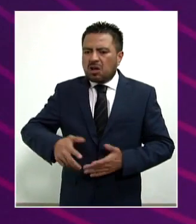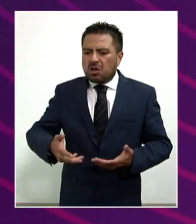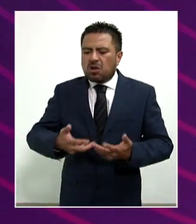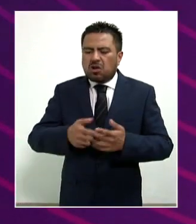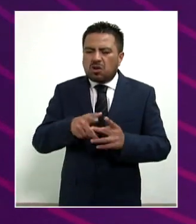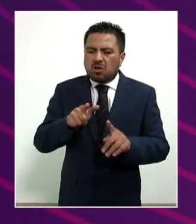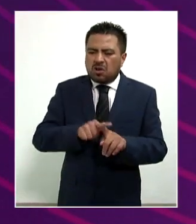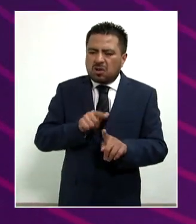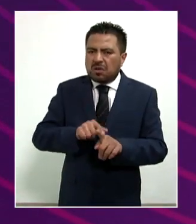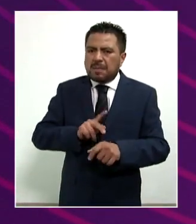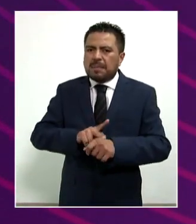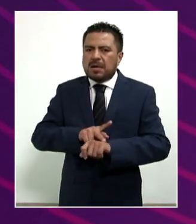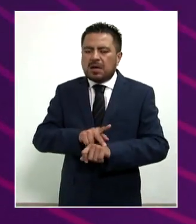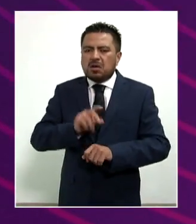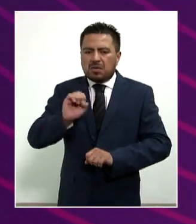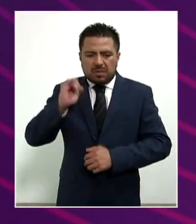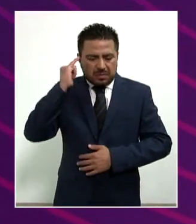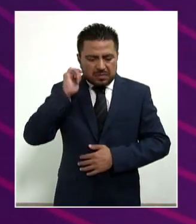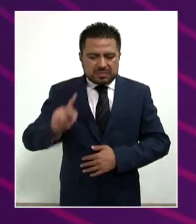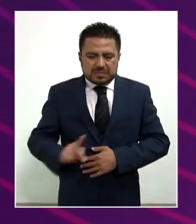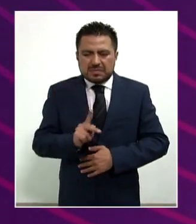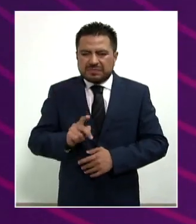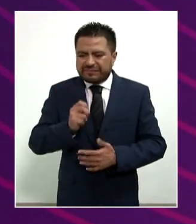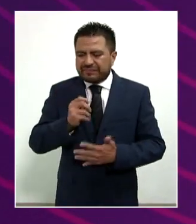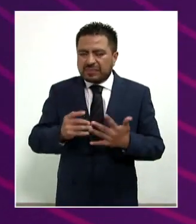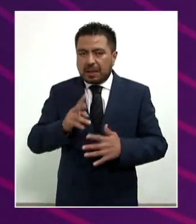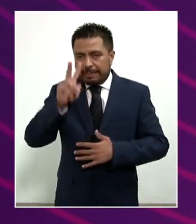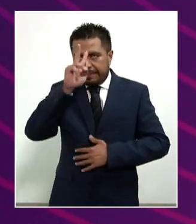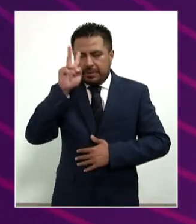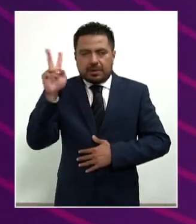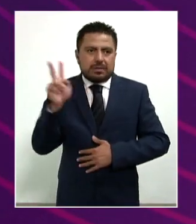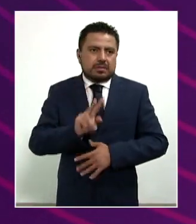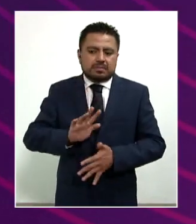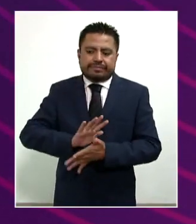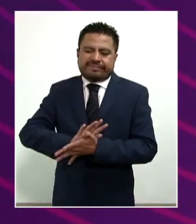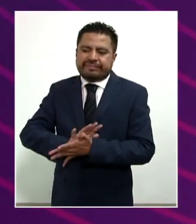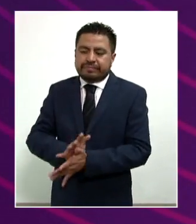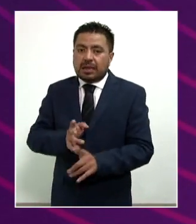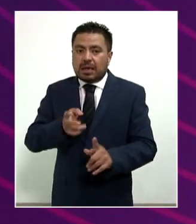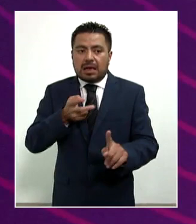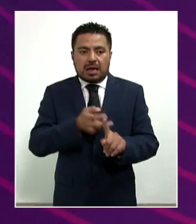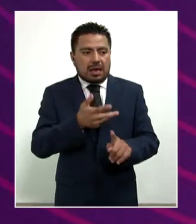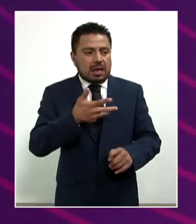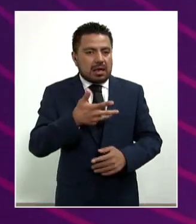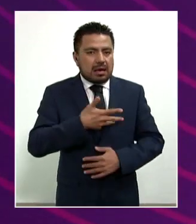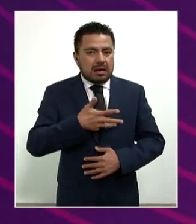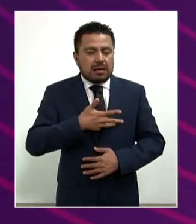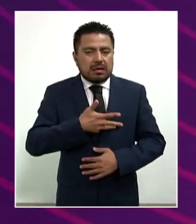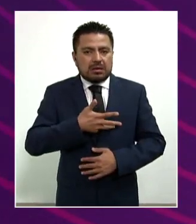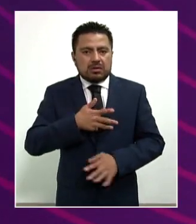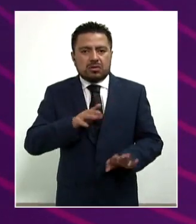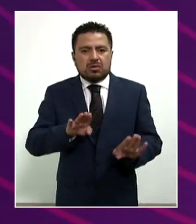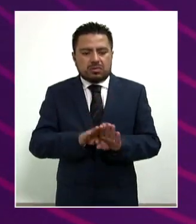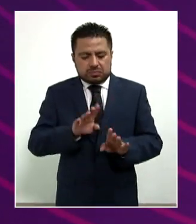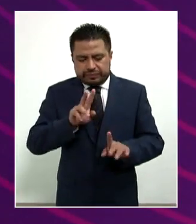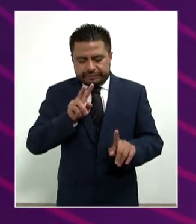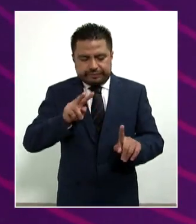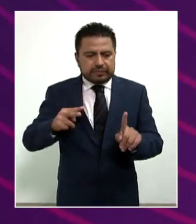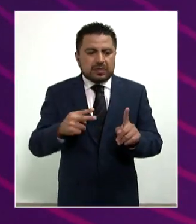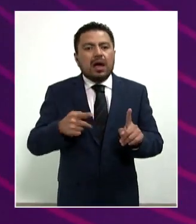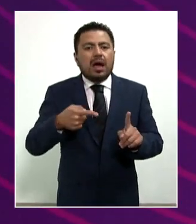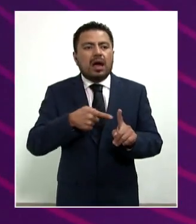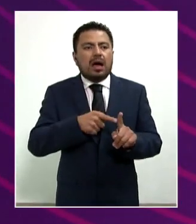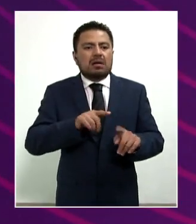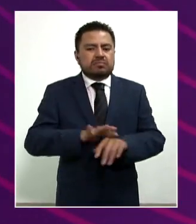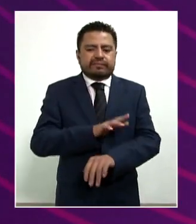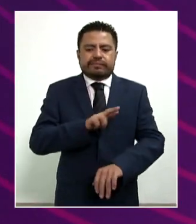el color de la piel y con si son indígenas, etcétera, pues peor aún, ¿no? O sea, hay una visión de cierta